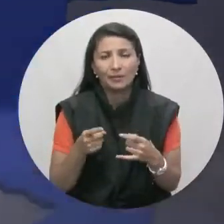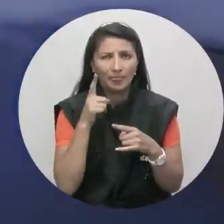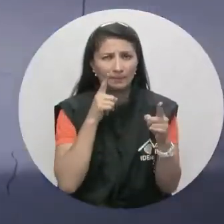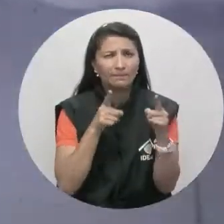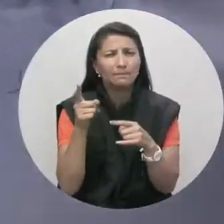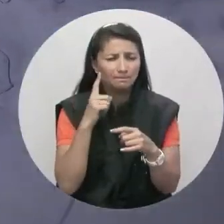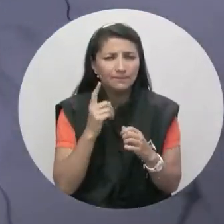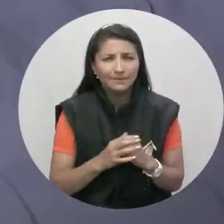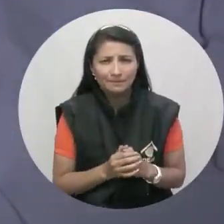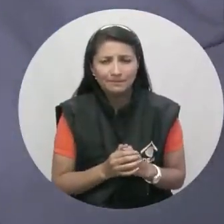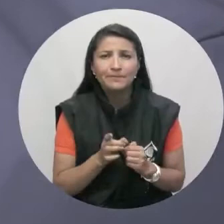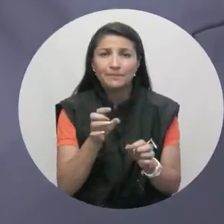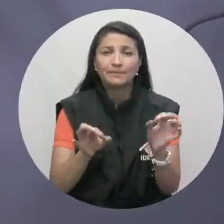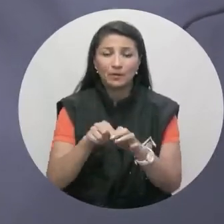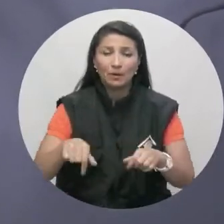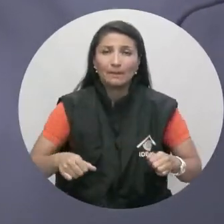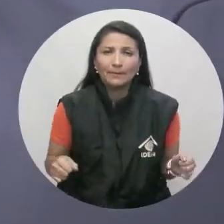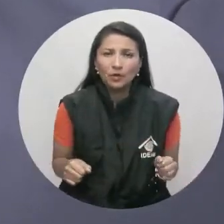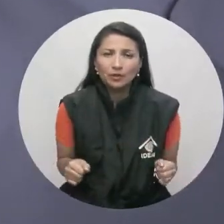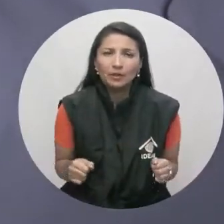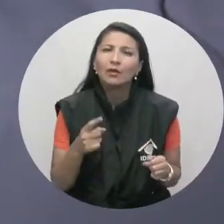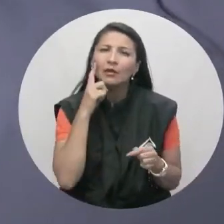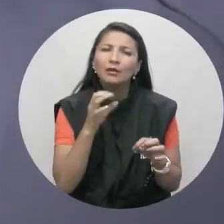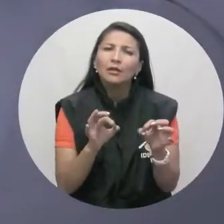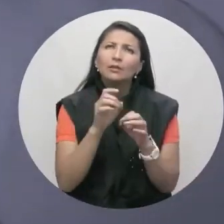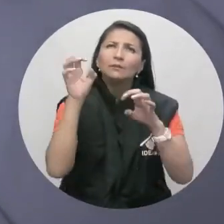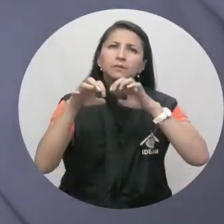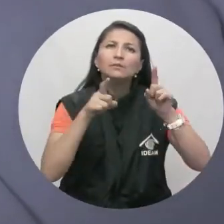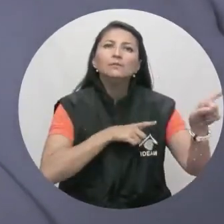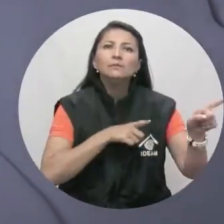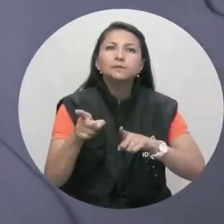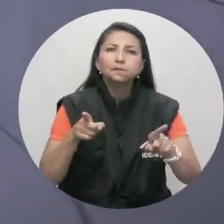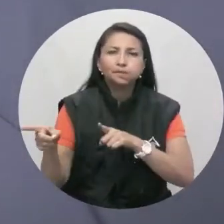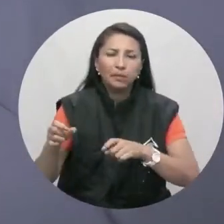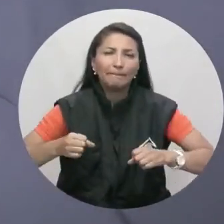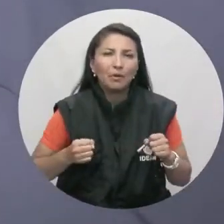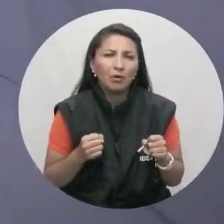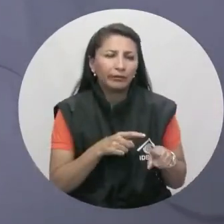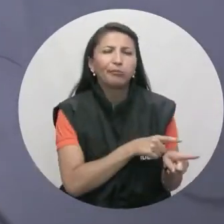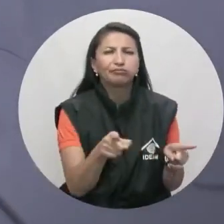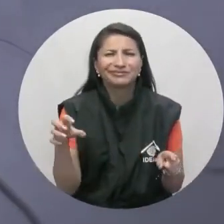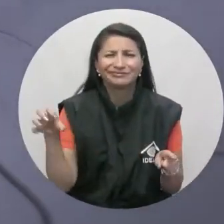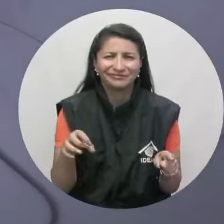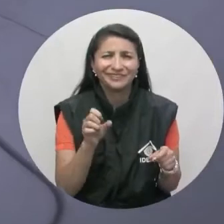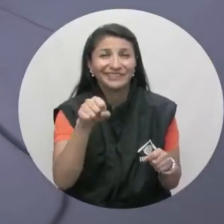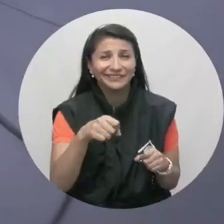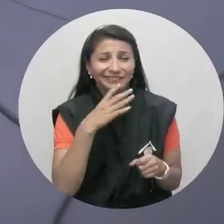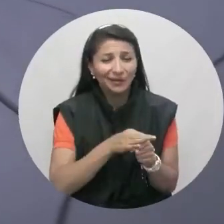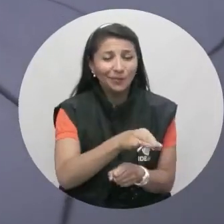En la zona de la capital, se prevén lluvias ligeras en diferentes sectores tanto de la ciudad como de la sabana.